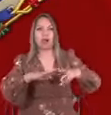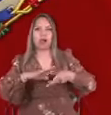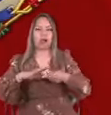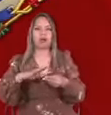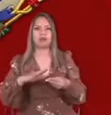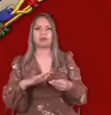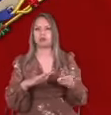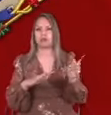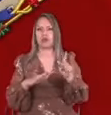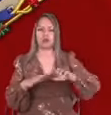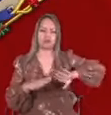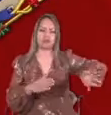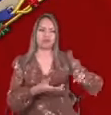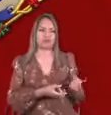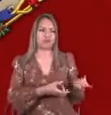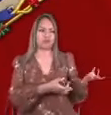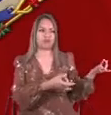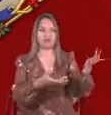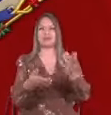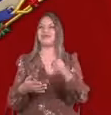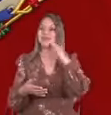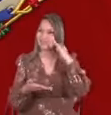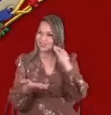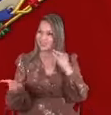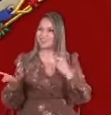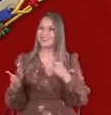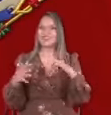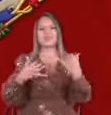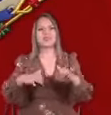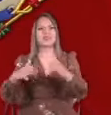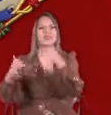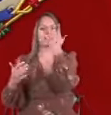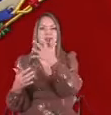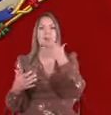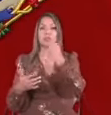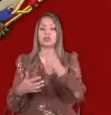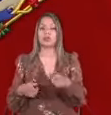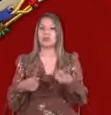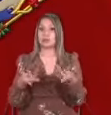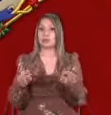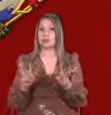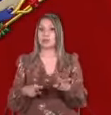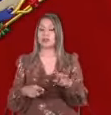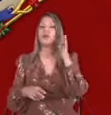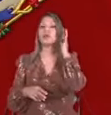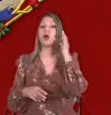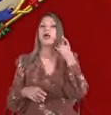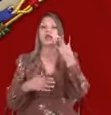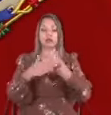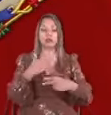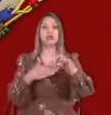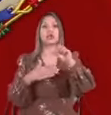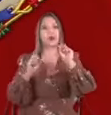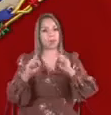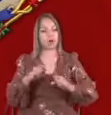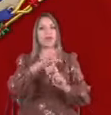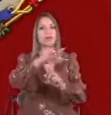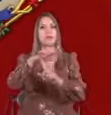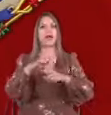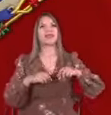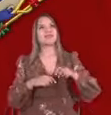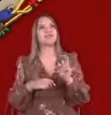Una ciudad con senderos seguros, bien iluminados, con el convencimiento de que si una mujer y su hija pueden caminar seguras por él, todos lo